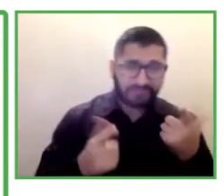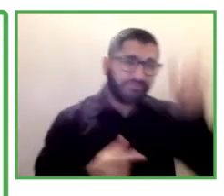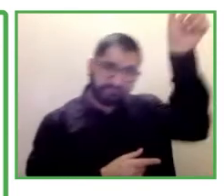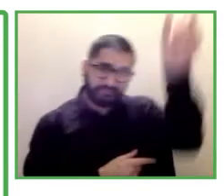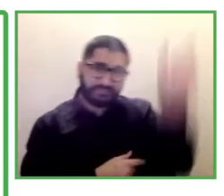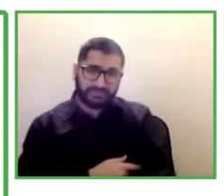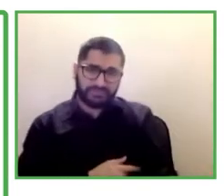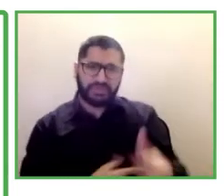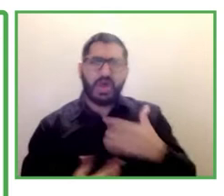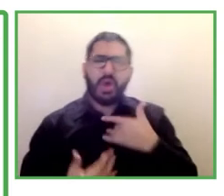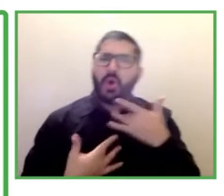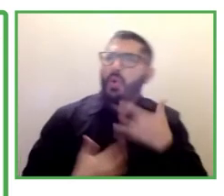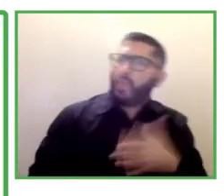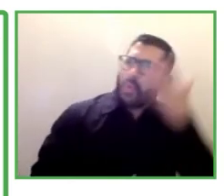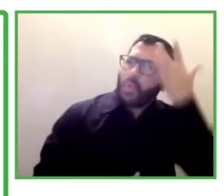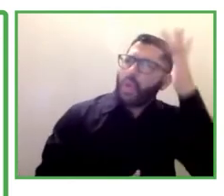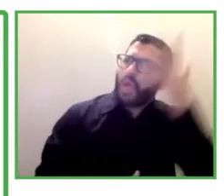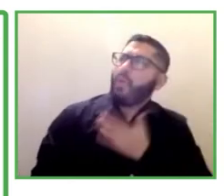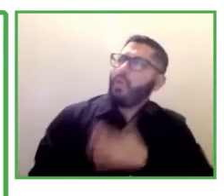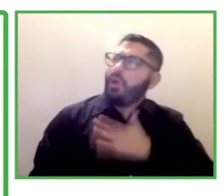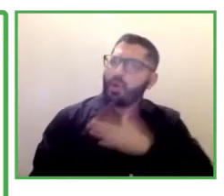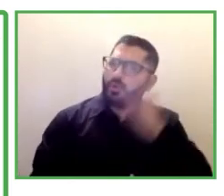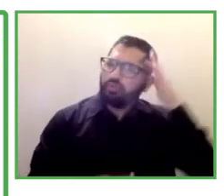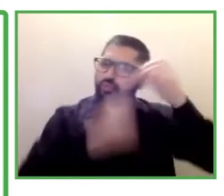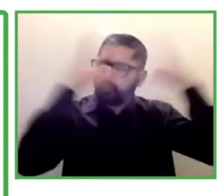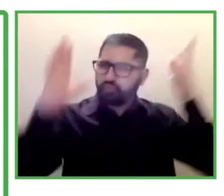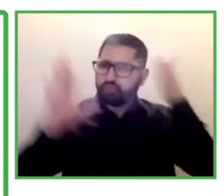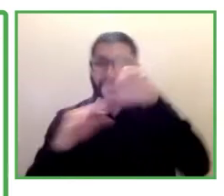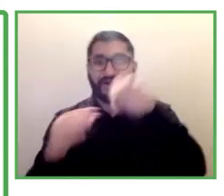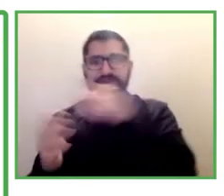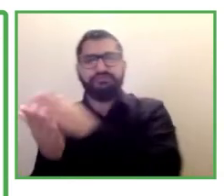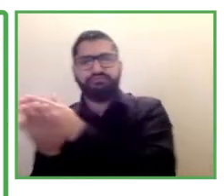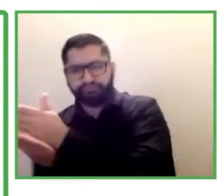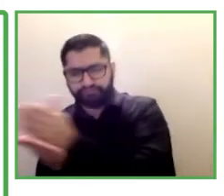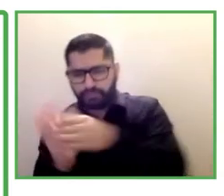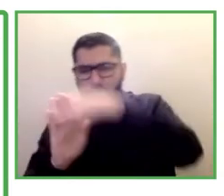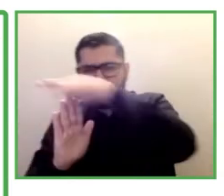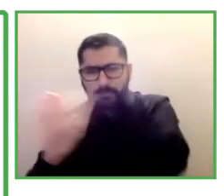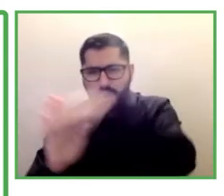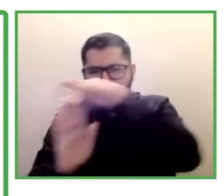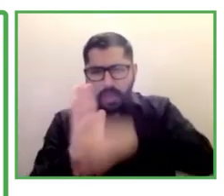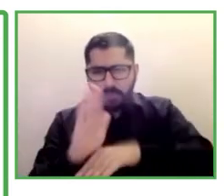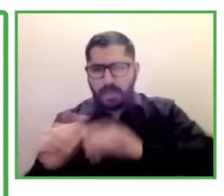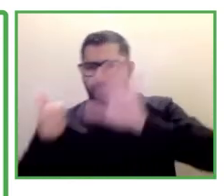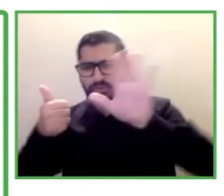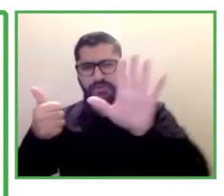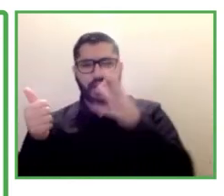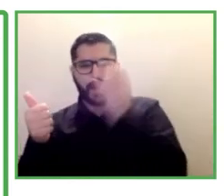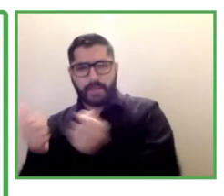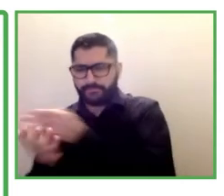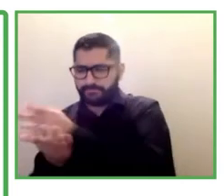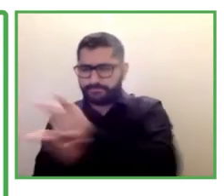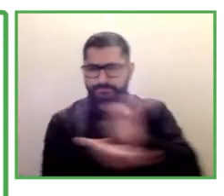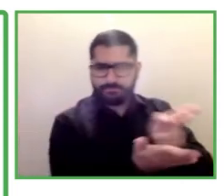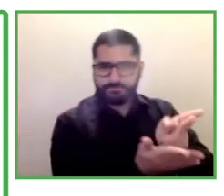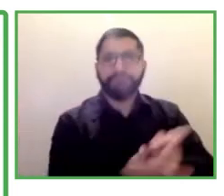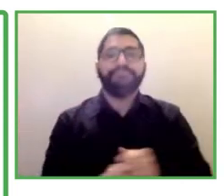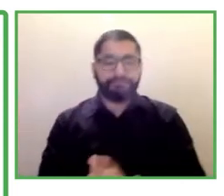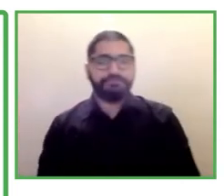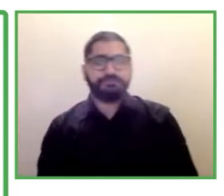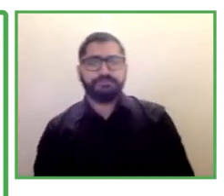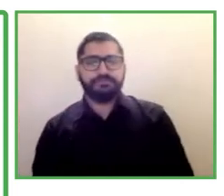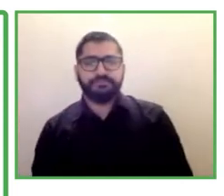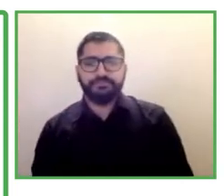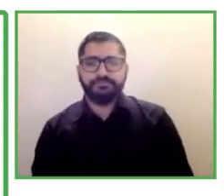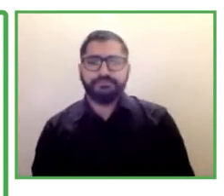programa empieza con estas 6 semanas para hablar de las habilidades de vida, y muchos individuos que han hablado con alguna agencia